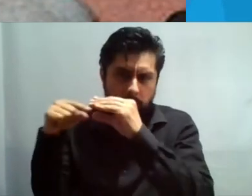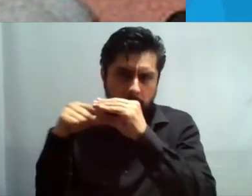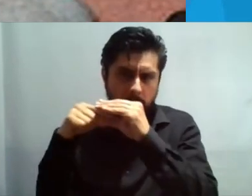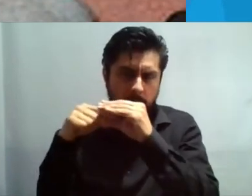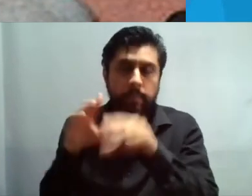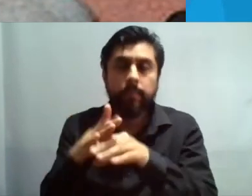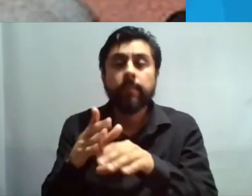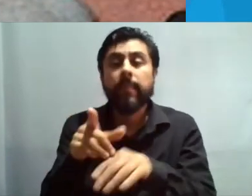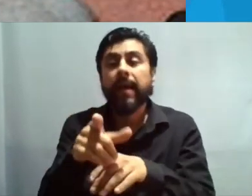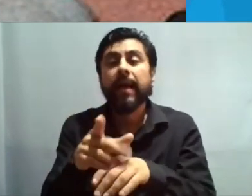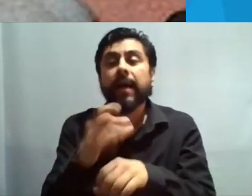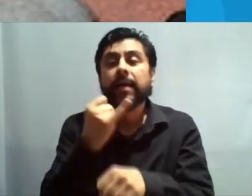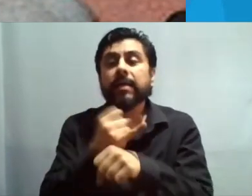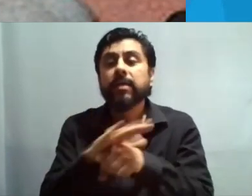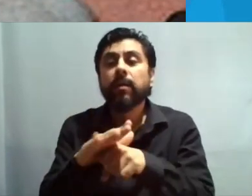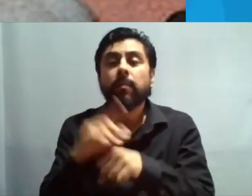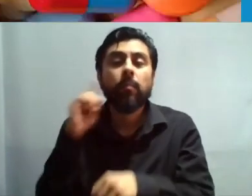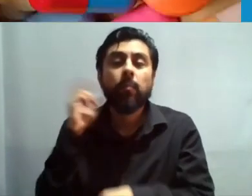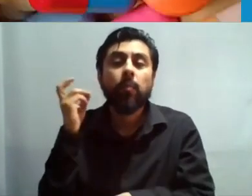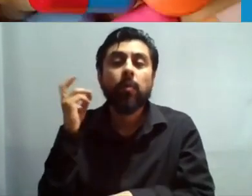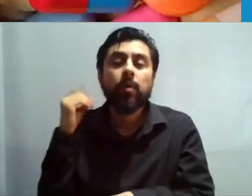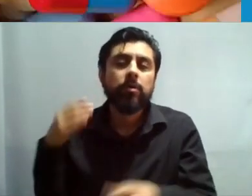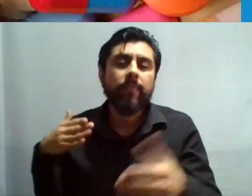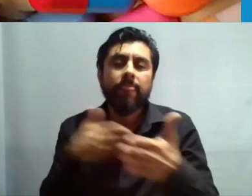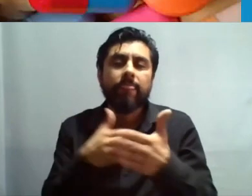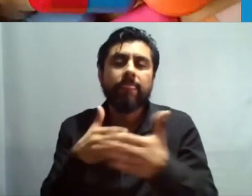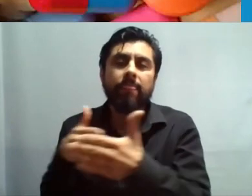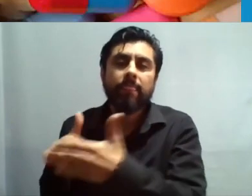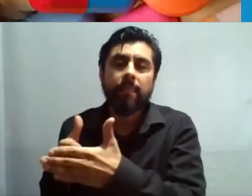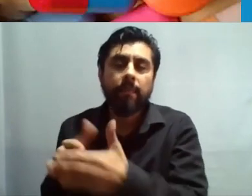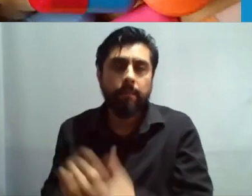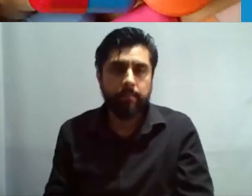sonido entre. Damos siguiente.